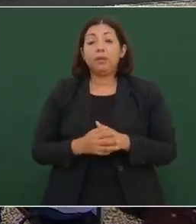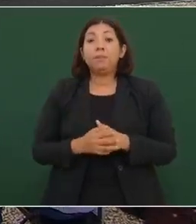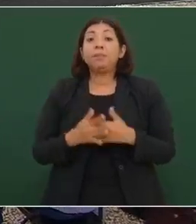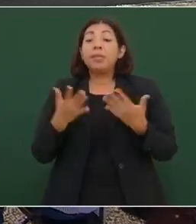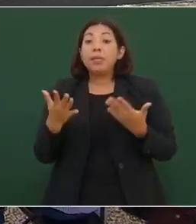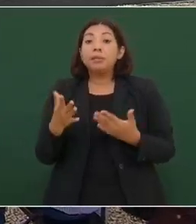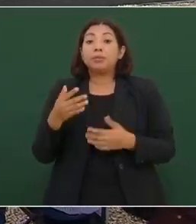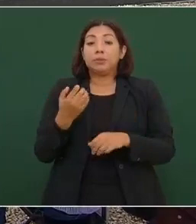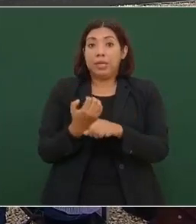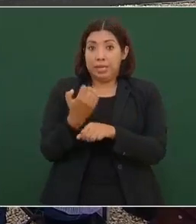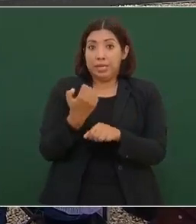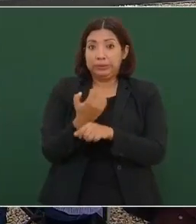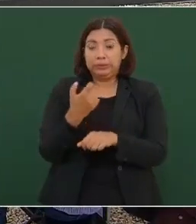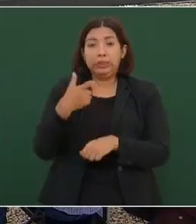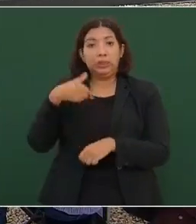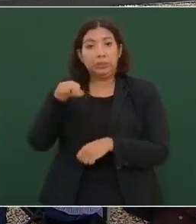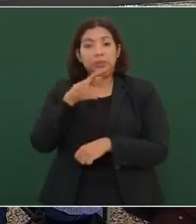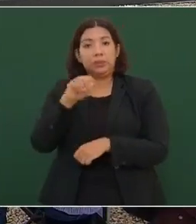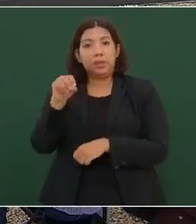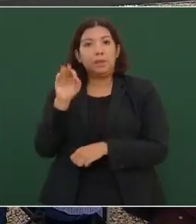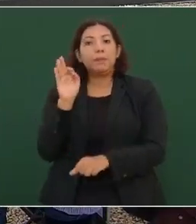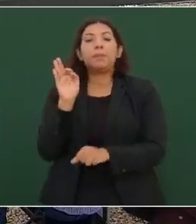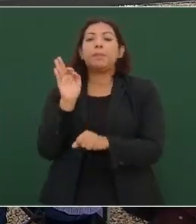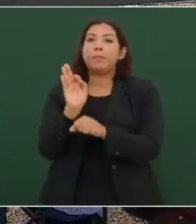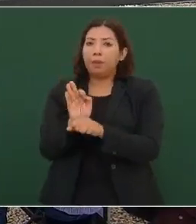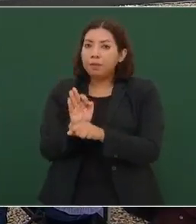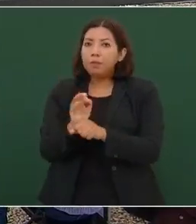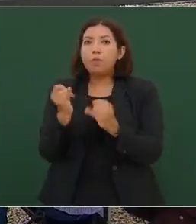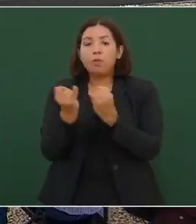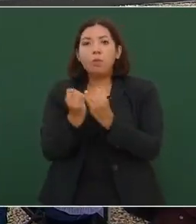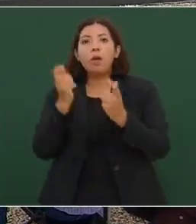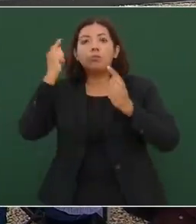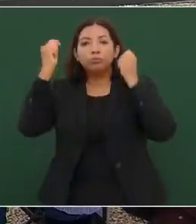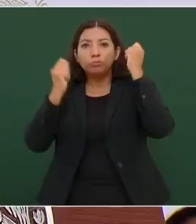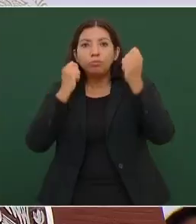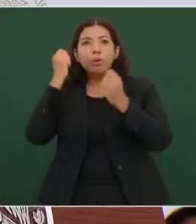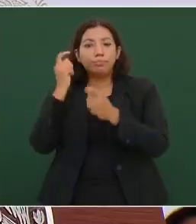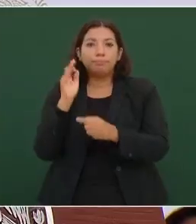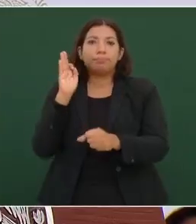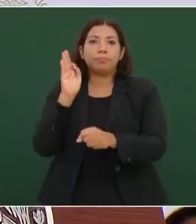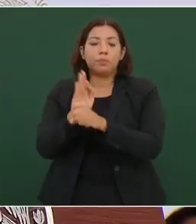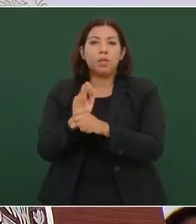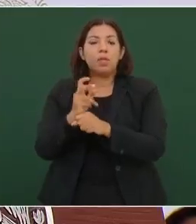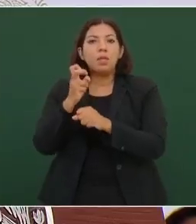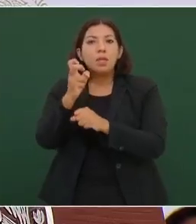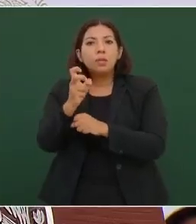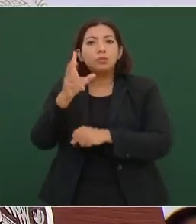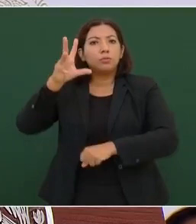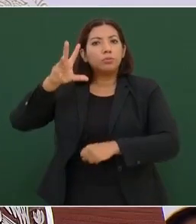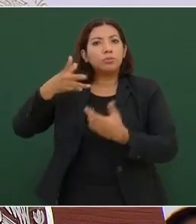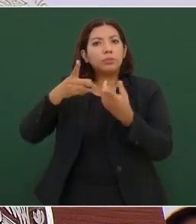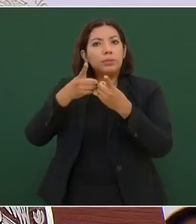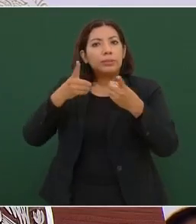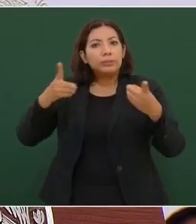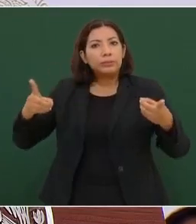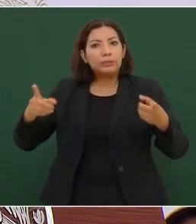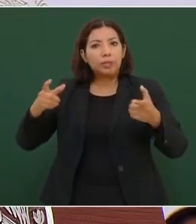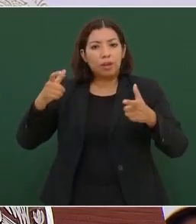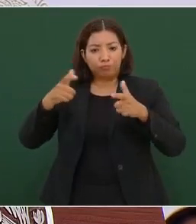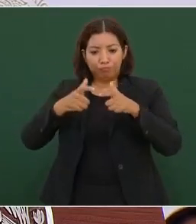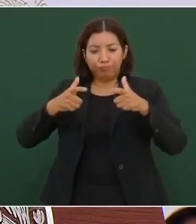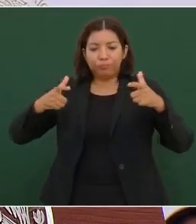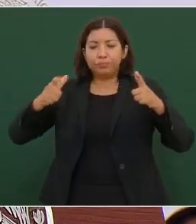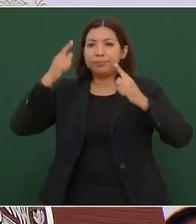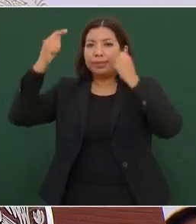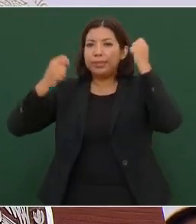beneficia a la parte turística y que desarrolla condiciones para que este turismo se siga